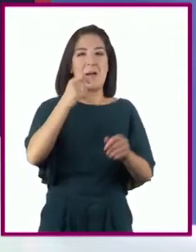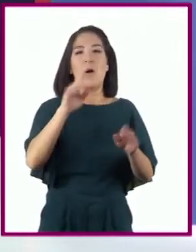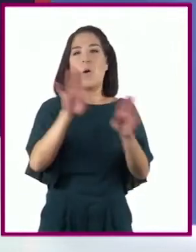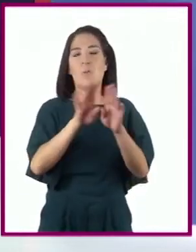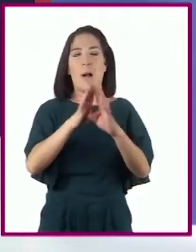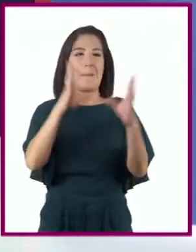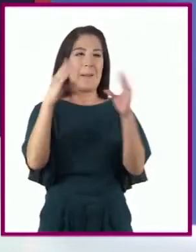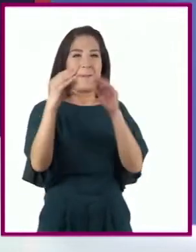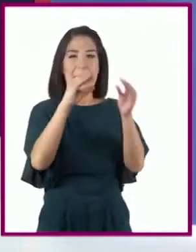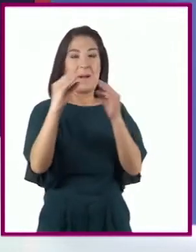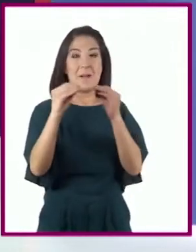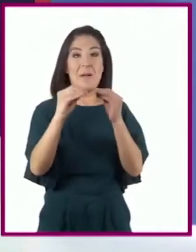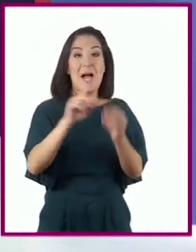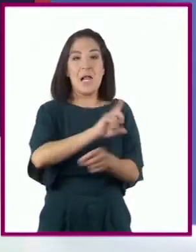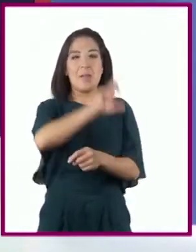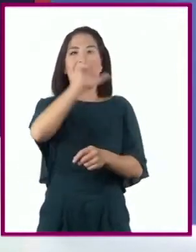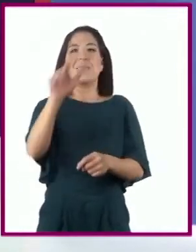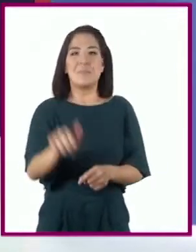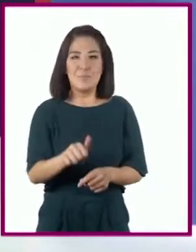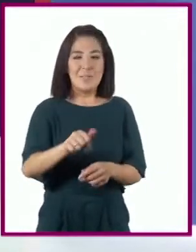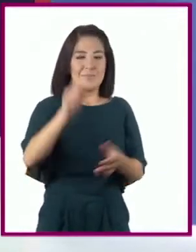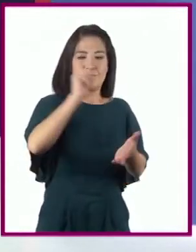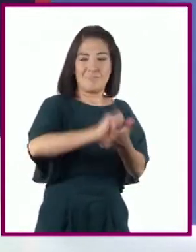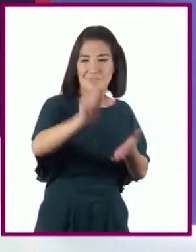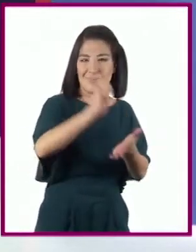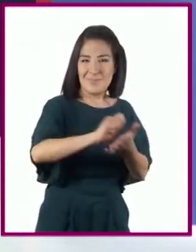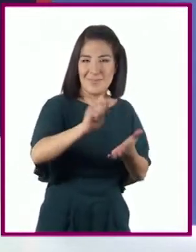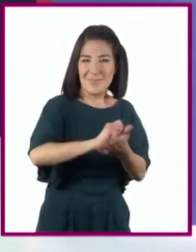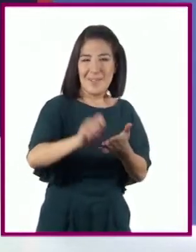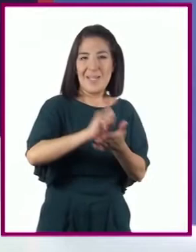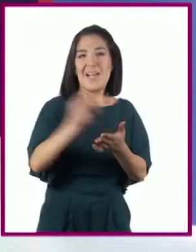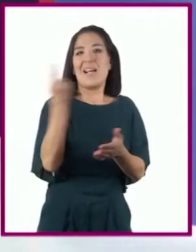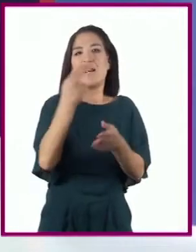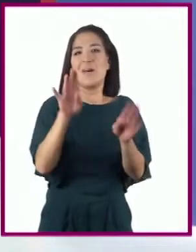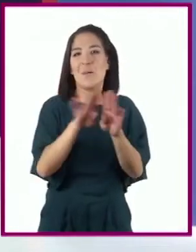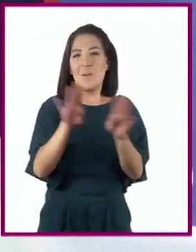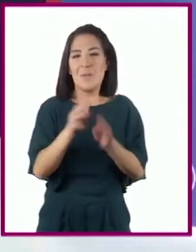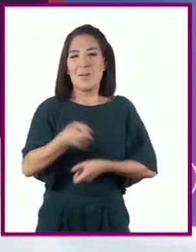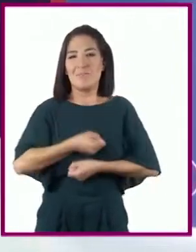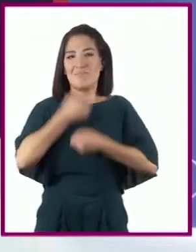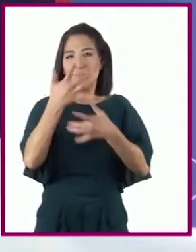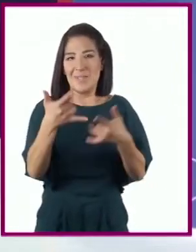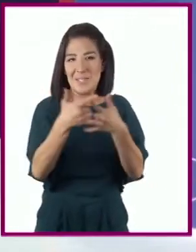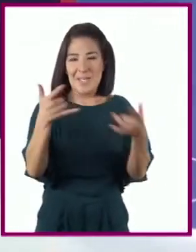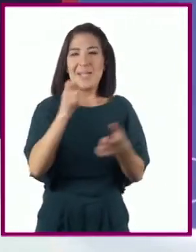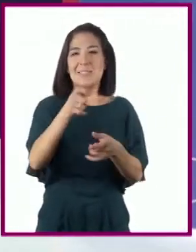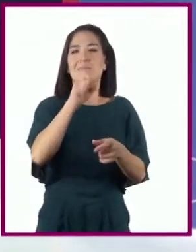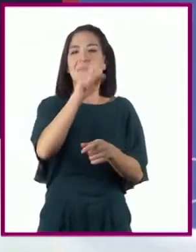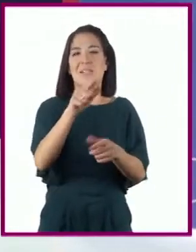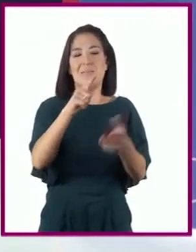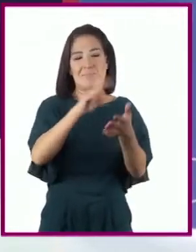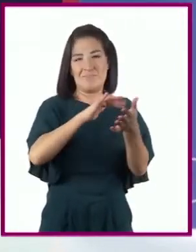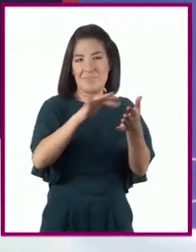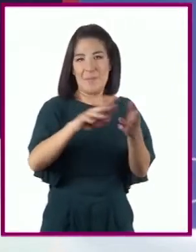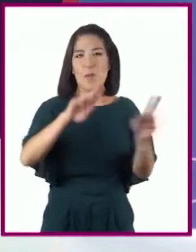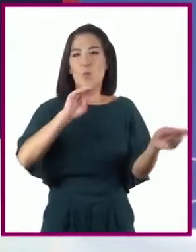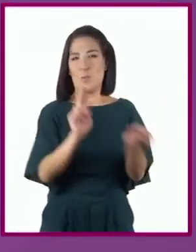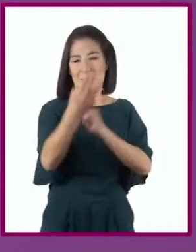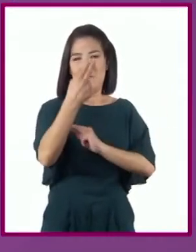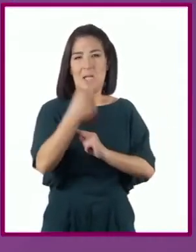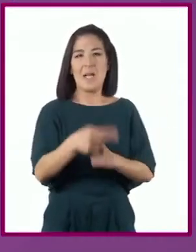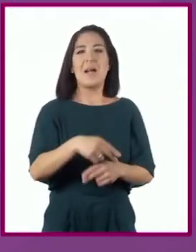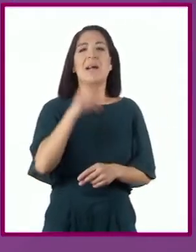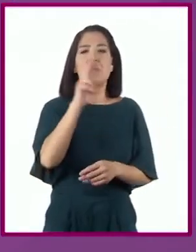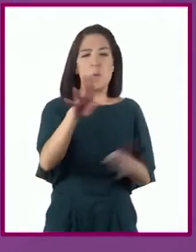después, ya con la escritura, las necesidades de contar historias dio lugar a la literatura universal. Y como hemos visto,